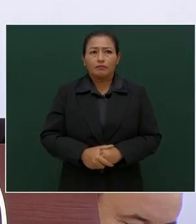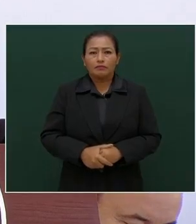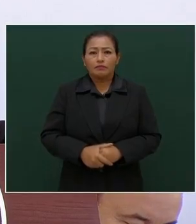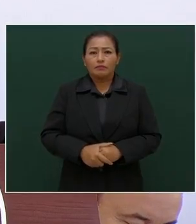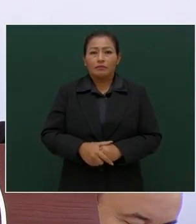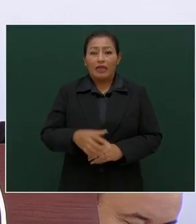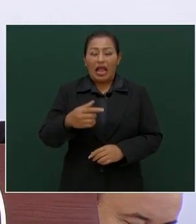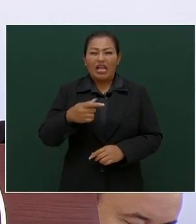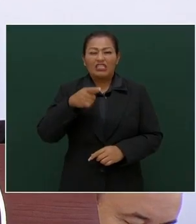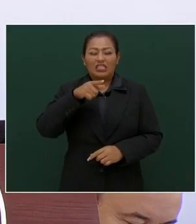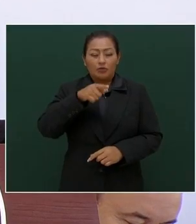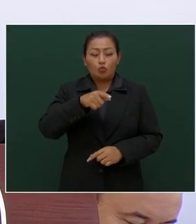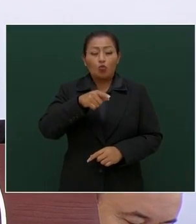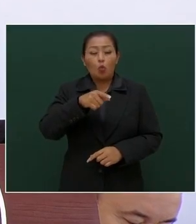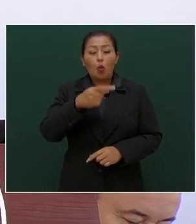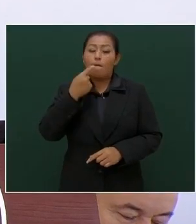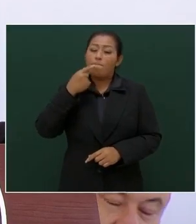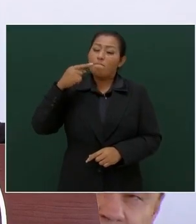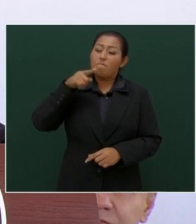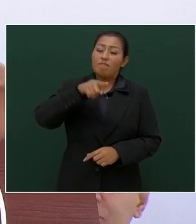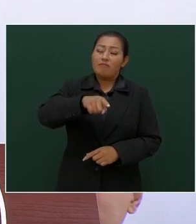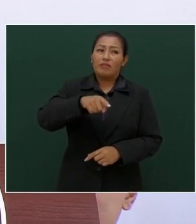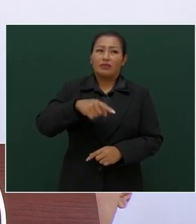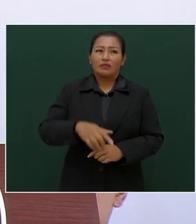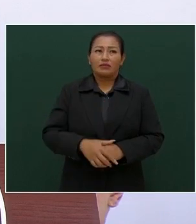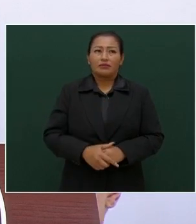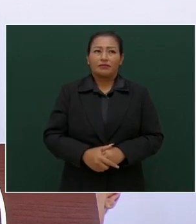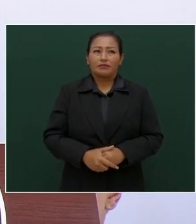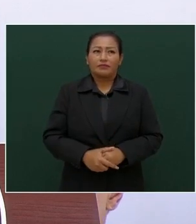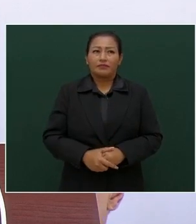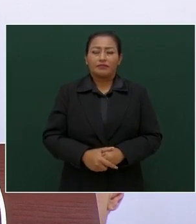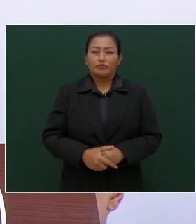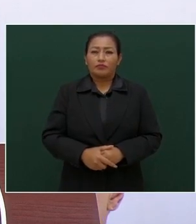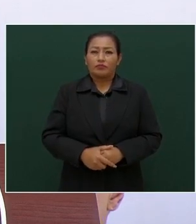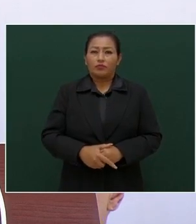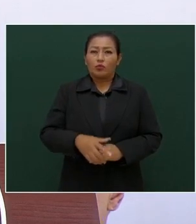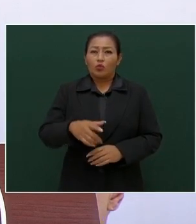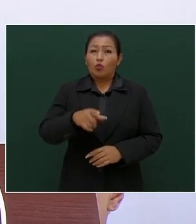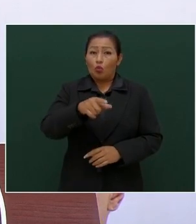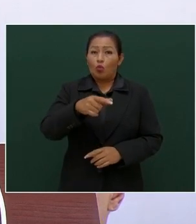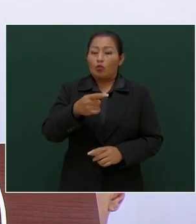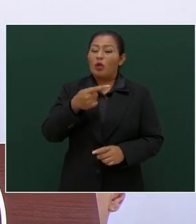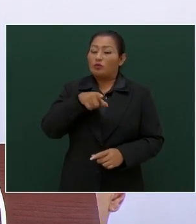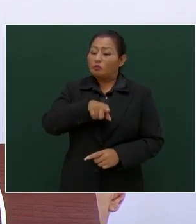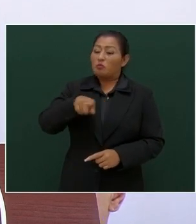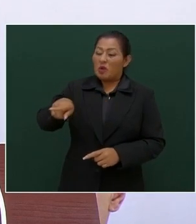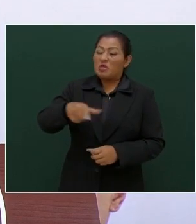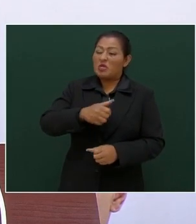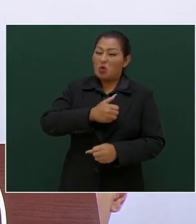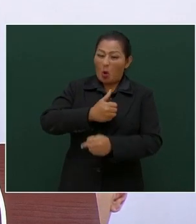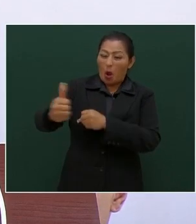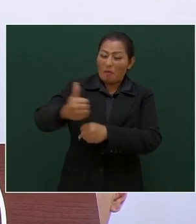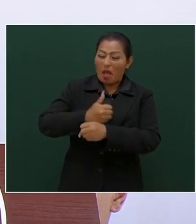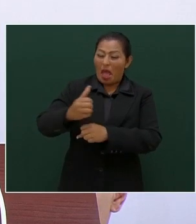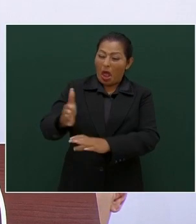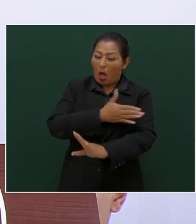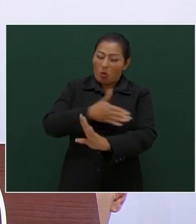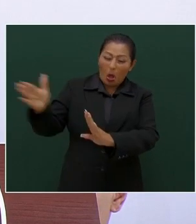dando instrucciones a un presunto torturado.